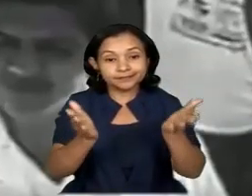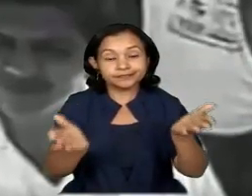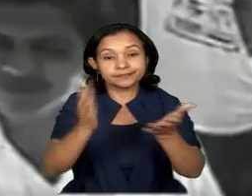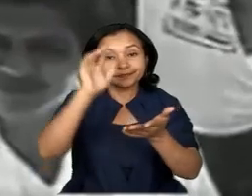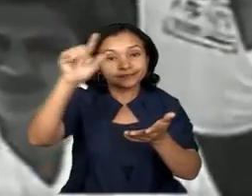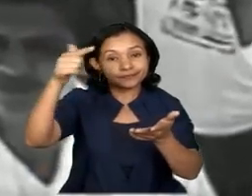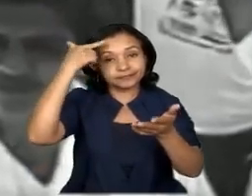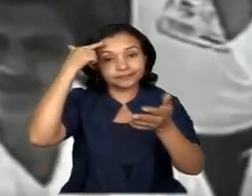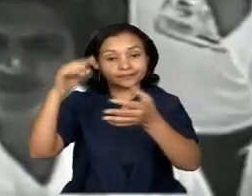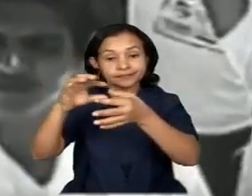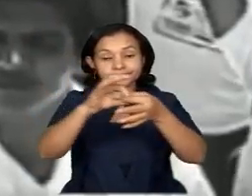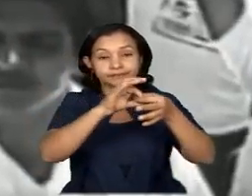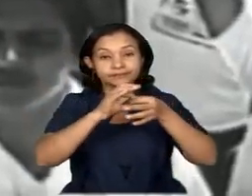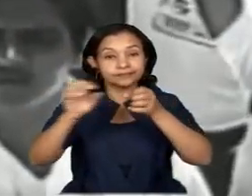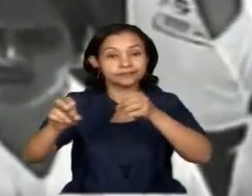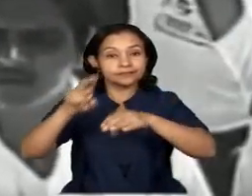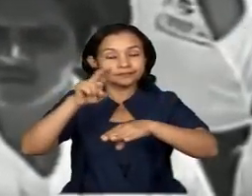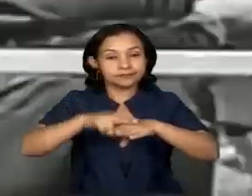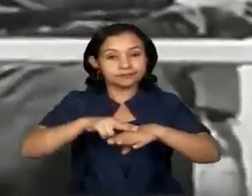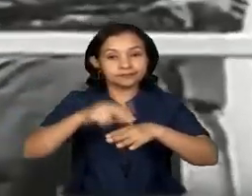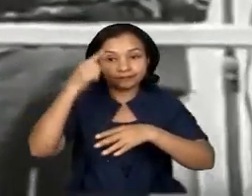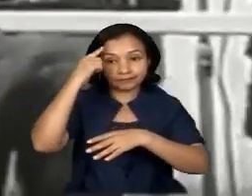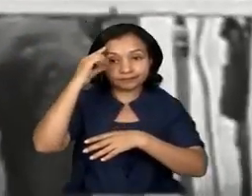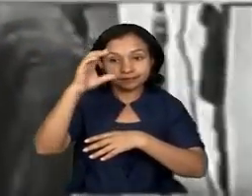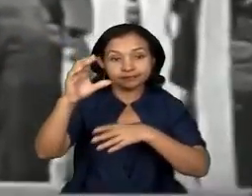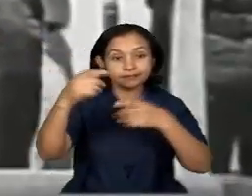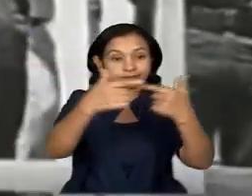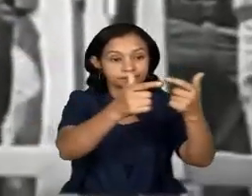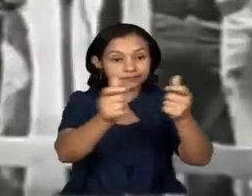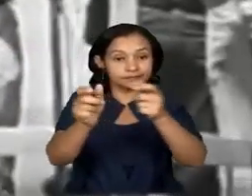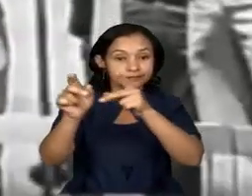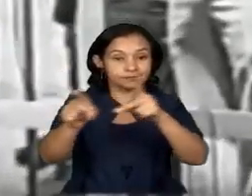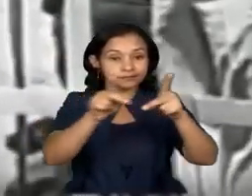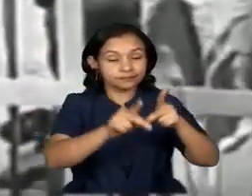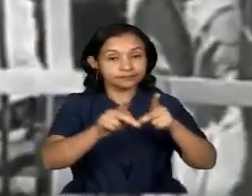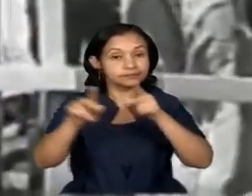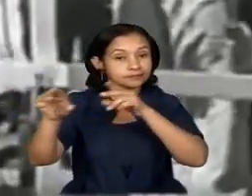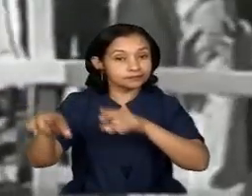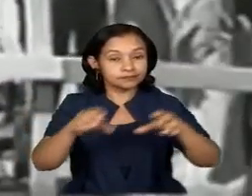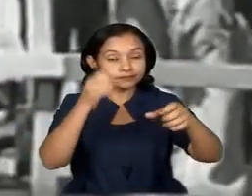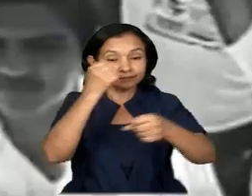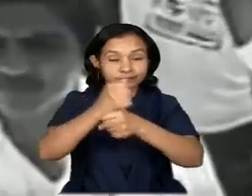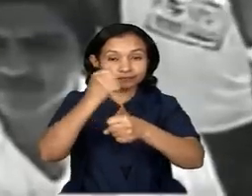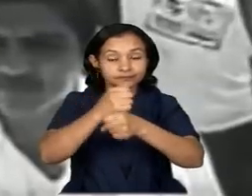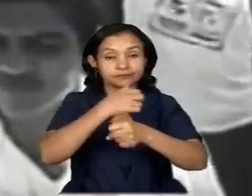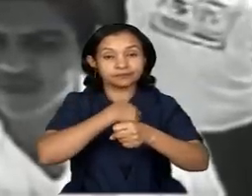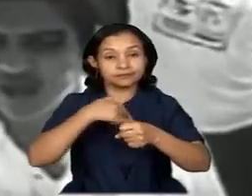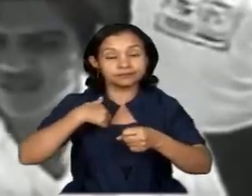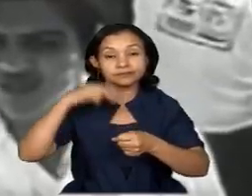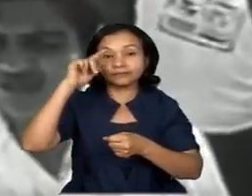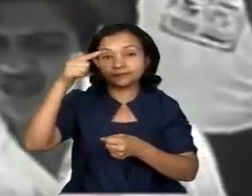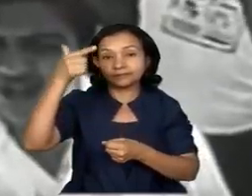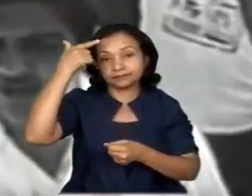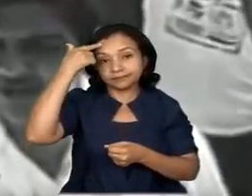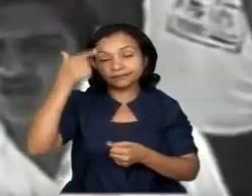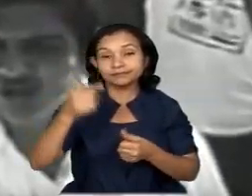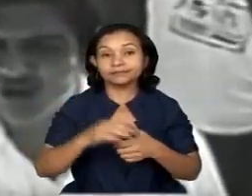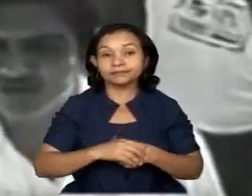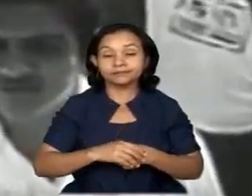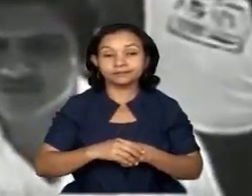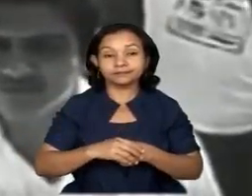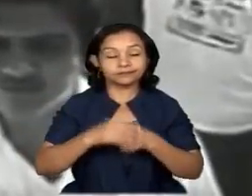eso es algo muy importante. También la credibilidad por parte de la comunidad a todas las acciones emprendidas, porque ese es otro aspecto. La comunidad no